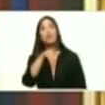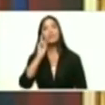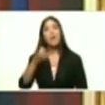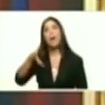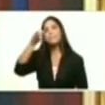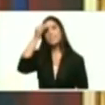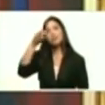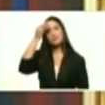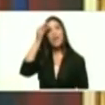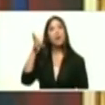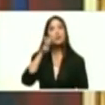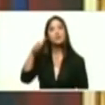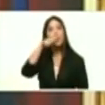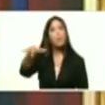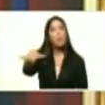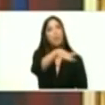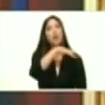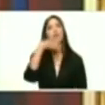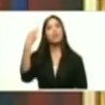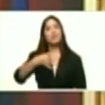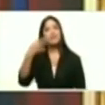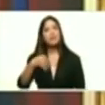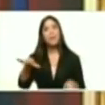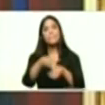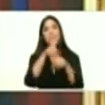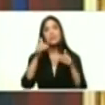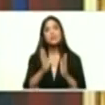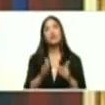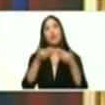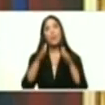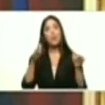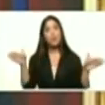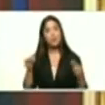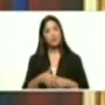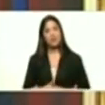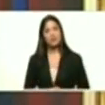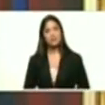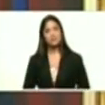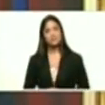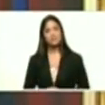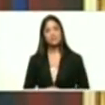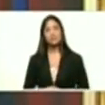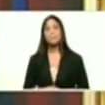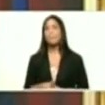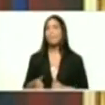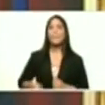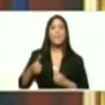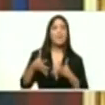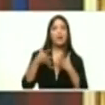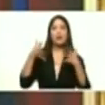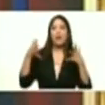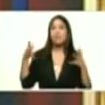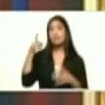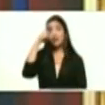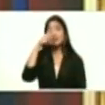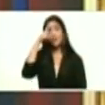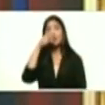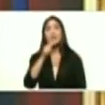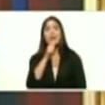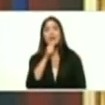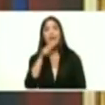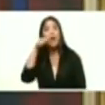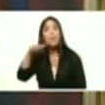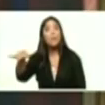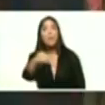a escuchar al pueblo, y convertirse en verdaderos ministerios, poder popular, la fuente más grande, de sabiduría, que tiene este país, es el